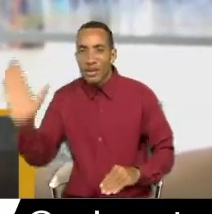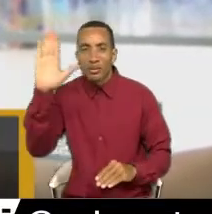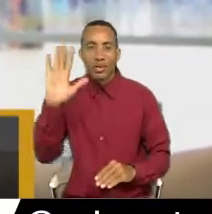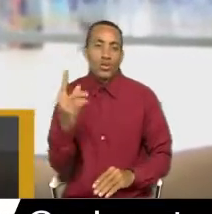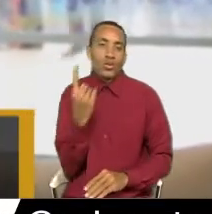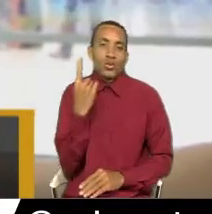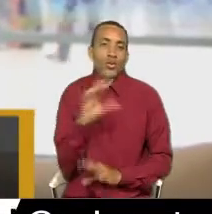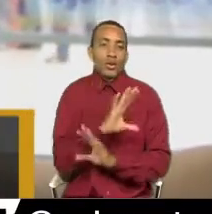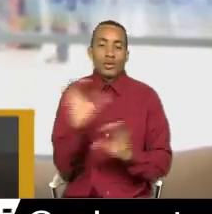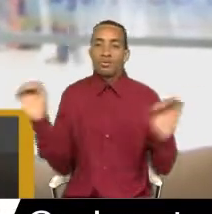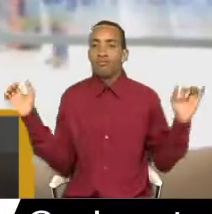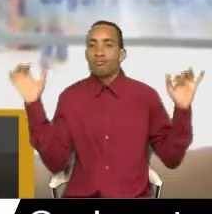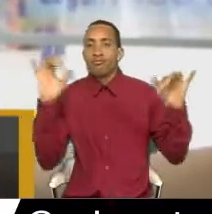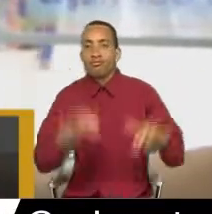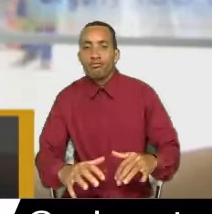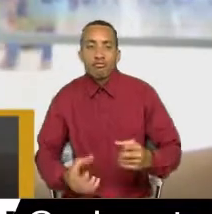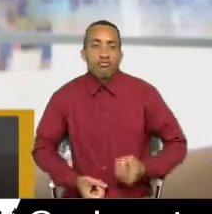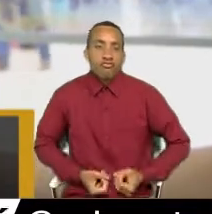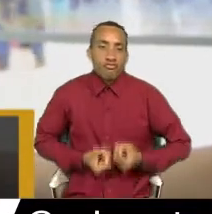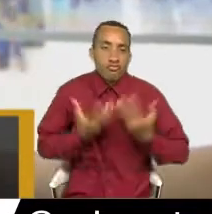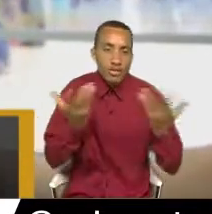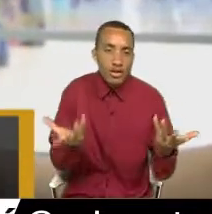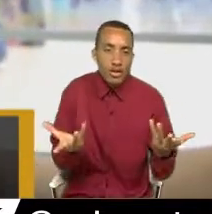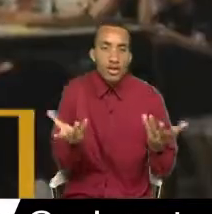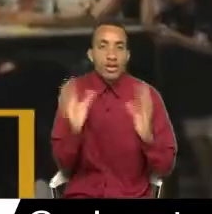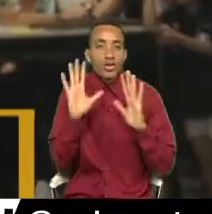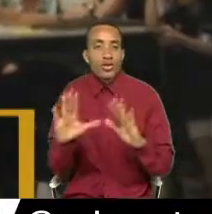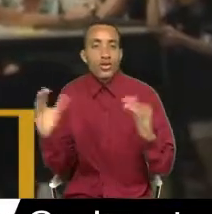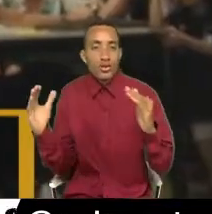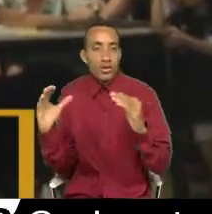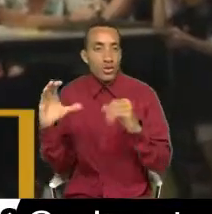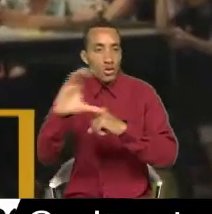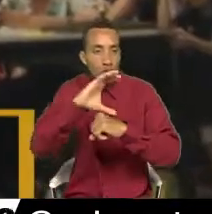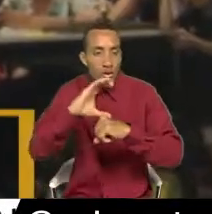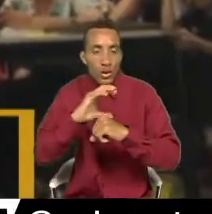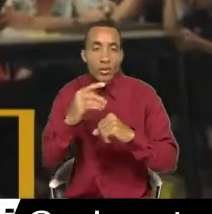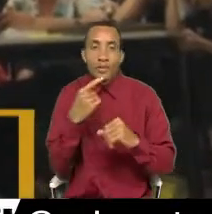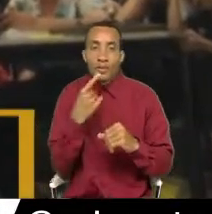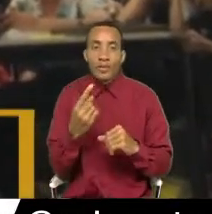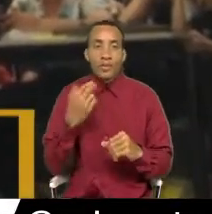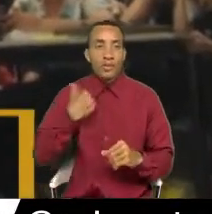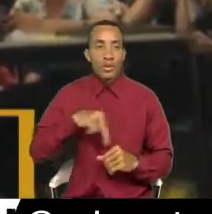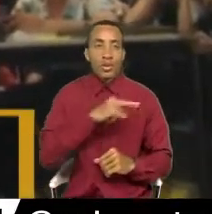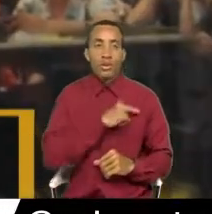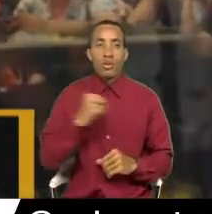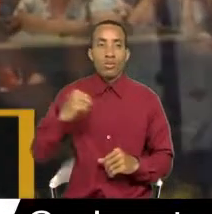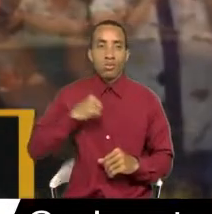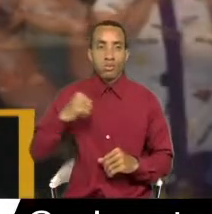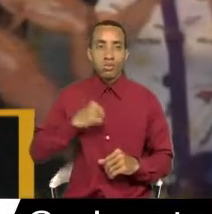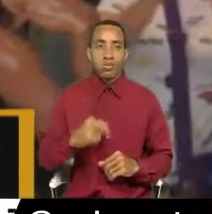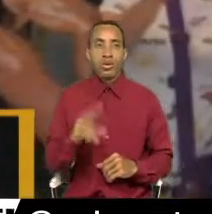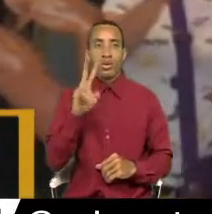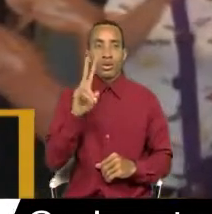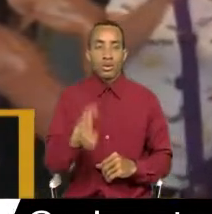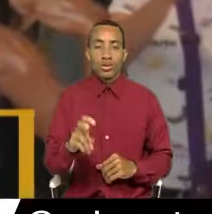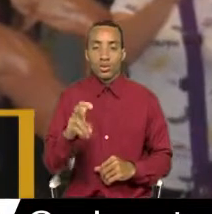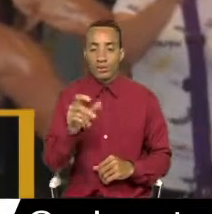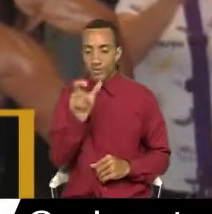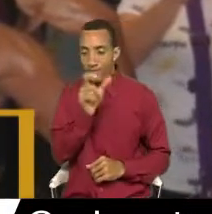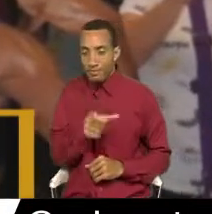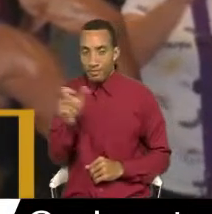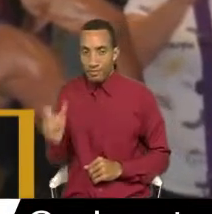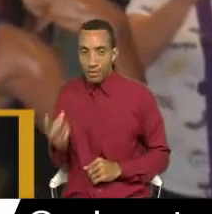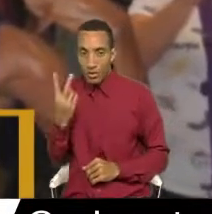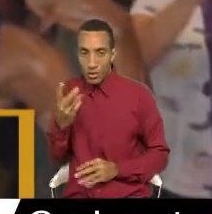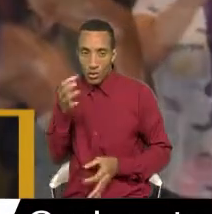estas expresiones con más de 500 participantes a nivel nacional. Este año tenemos dos de los jurados internacionales, son dos